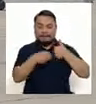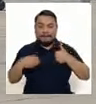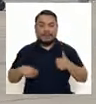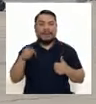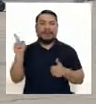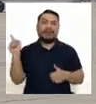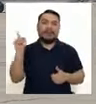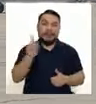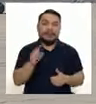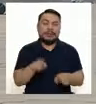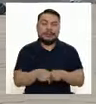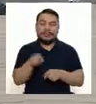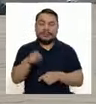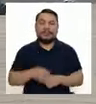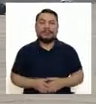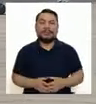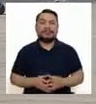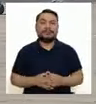Ministros,